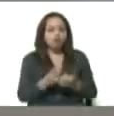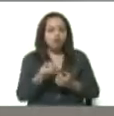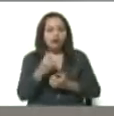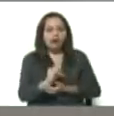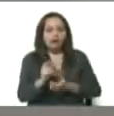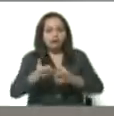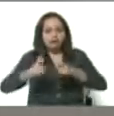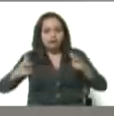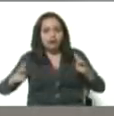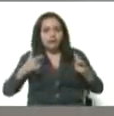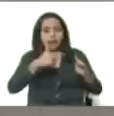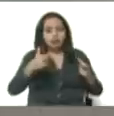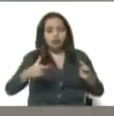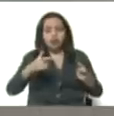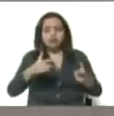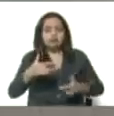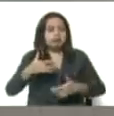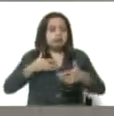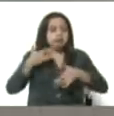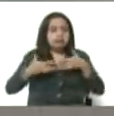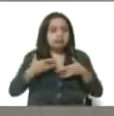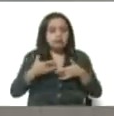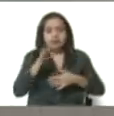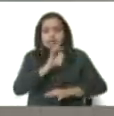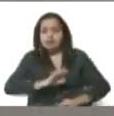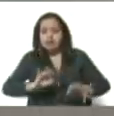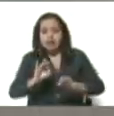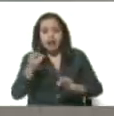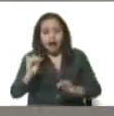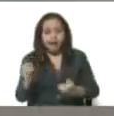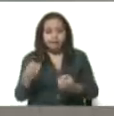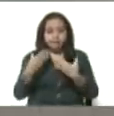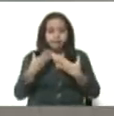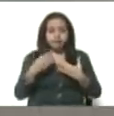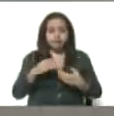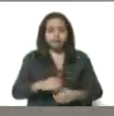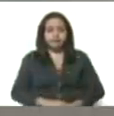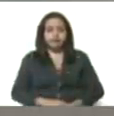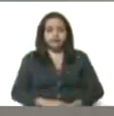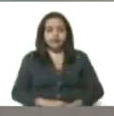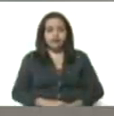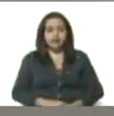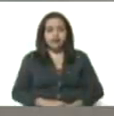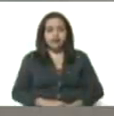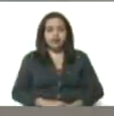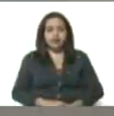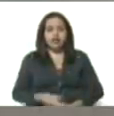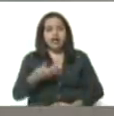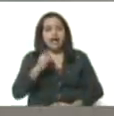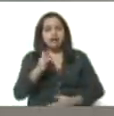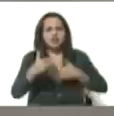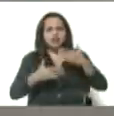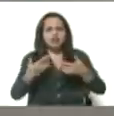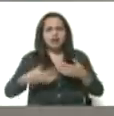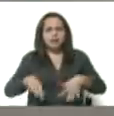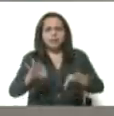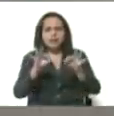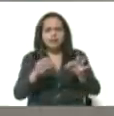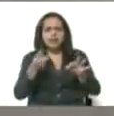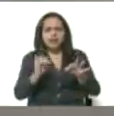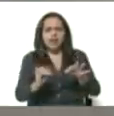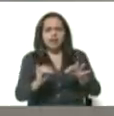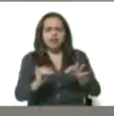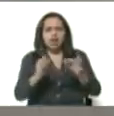de casos asintomáticos en nuestro país. Hemos acordado un barrido especial para dar de alta a